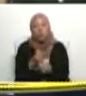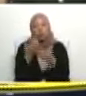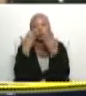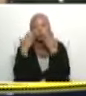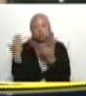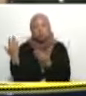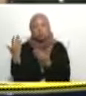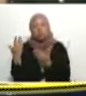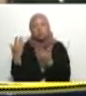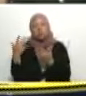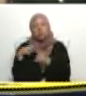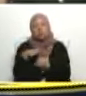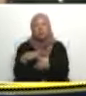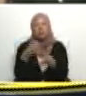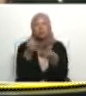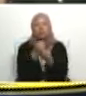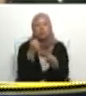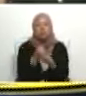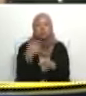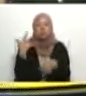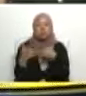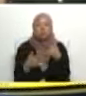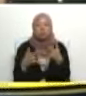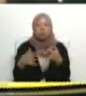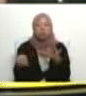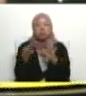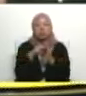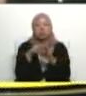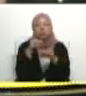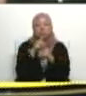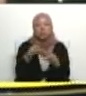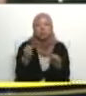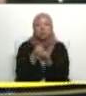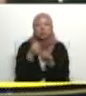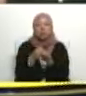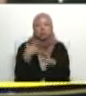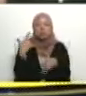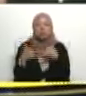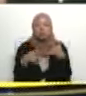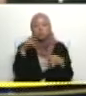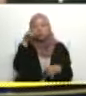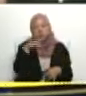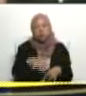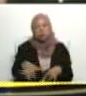todos los intentos de fragmentar, dividir a la Fuerza Armada.